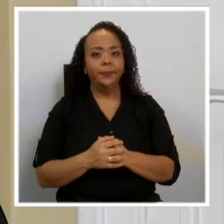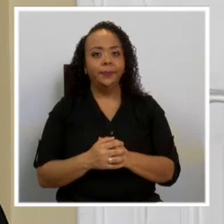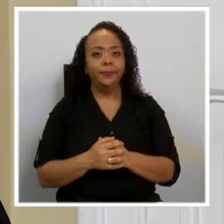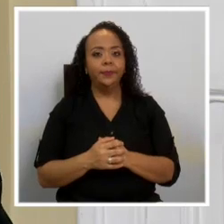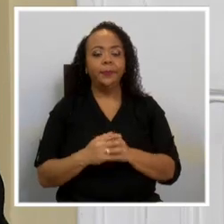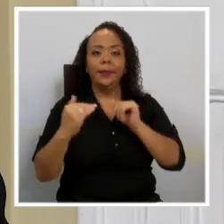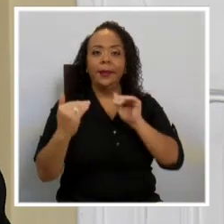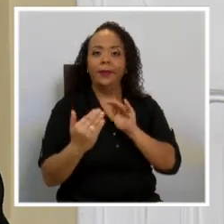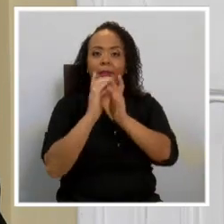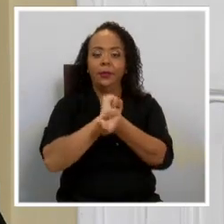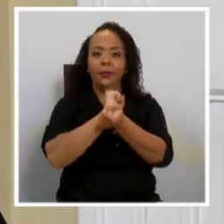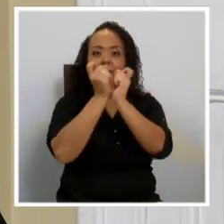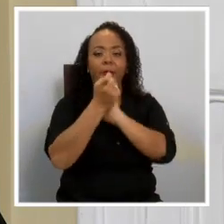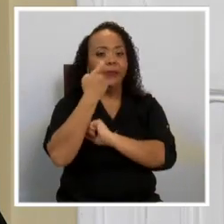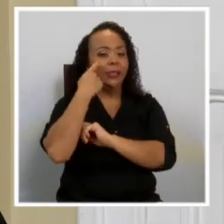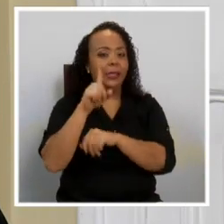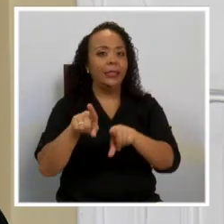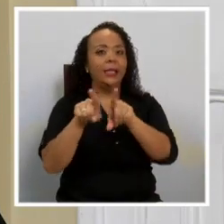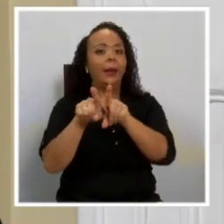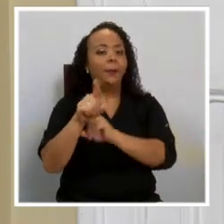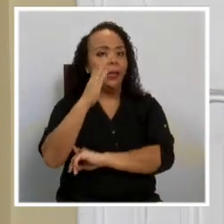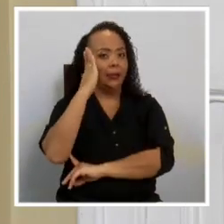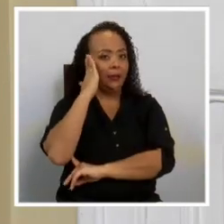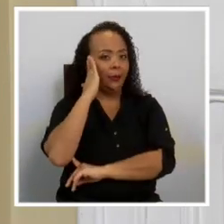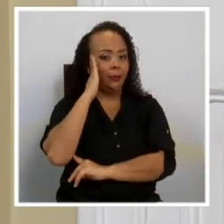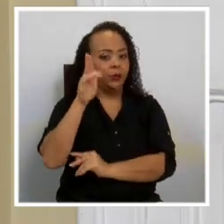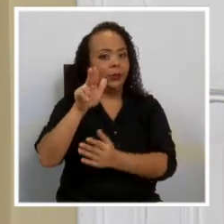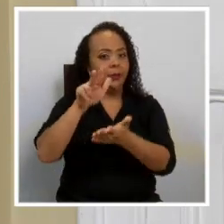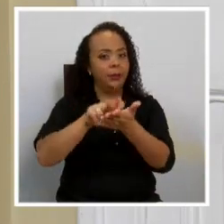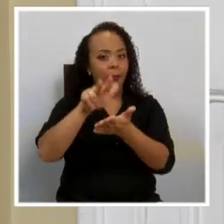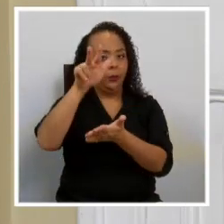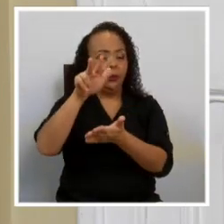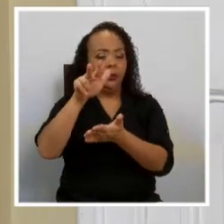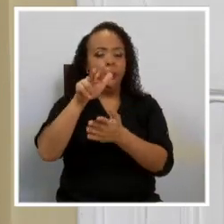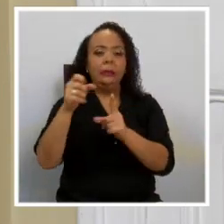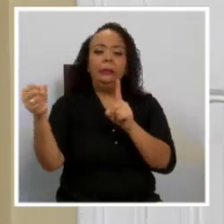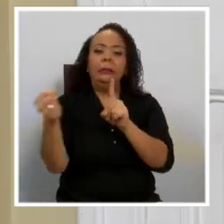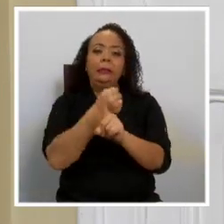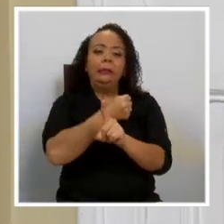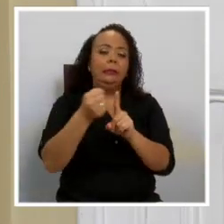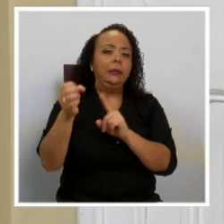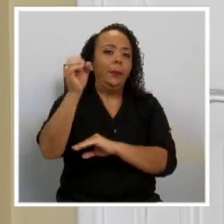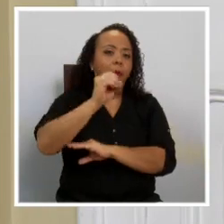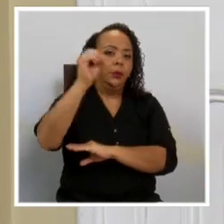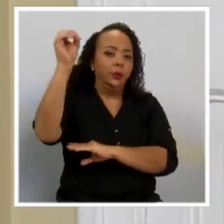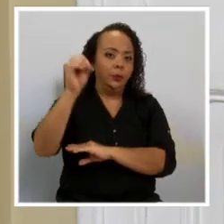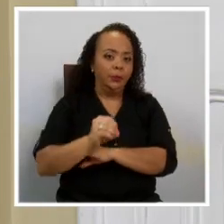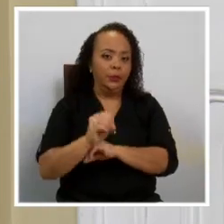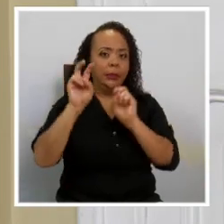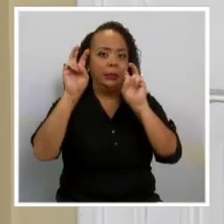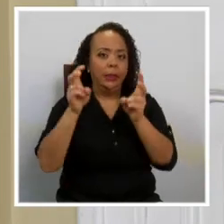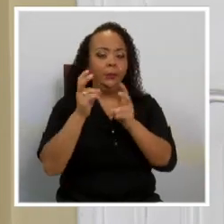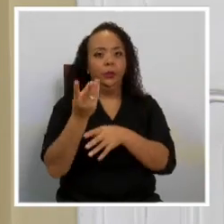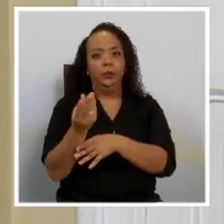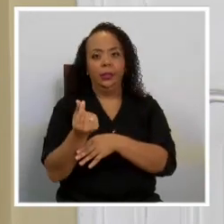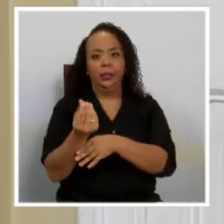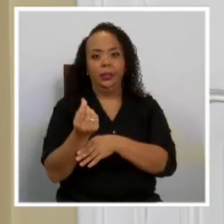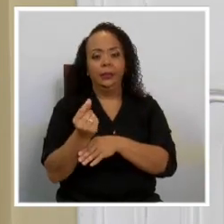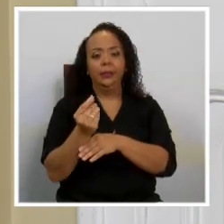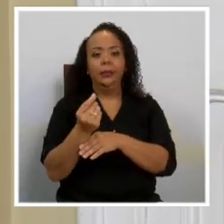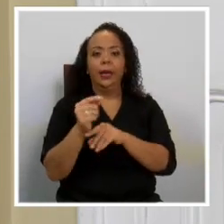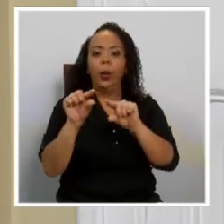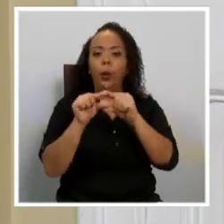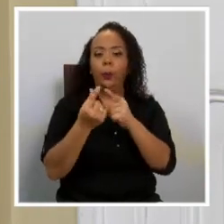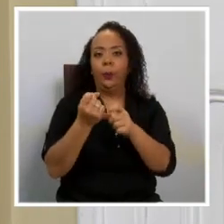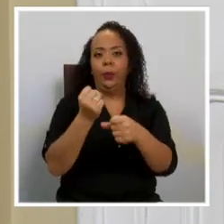Frente a una reforma fiscal que también sabemos se aprobó, que está golpeando porcentualmente en términos salariales a la clase